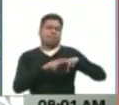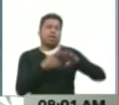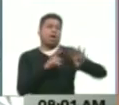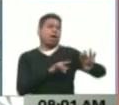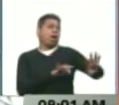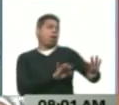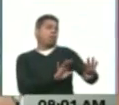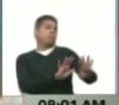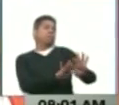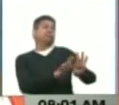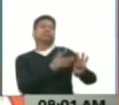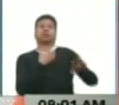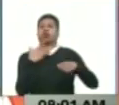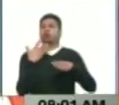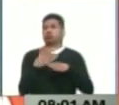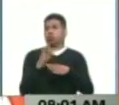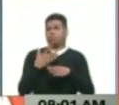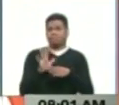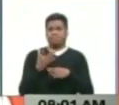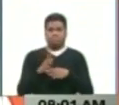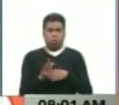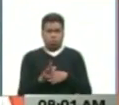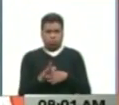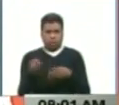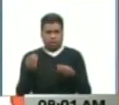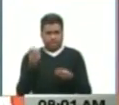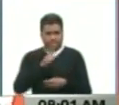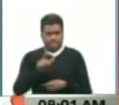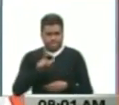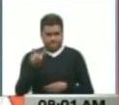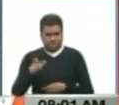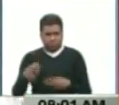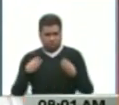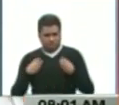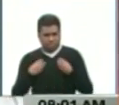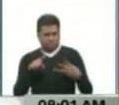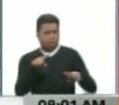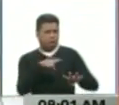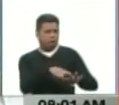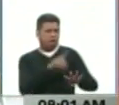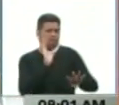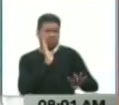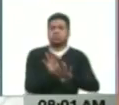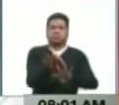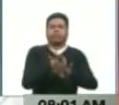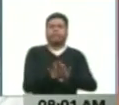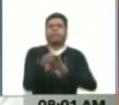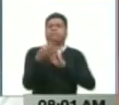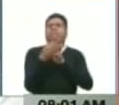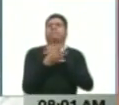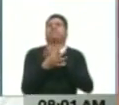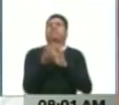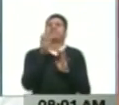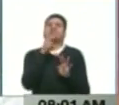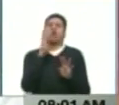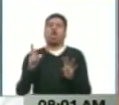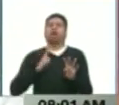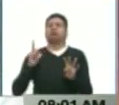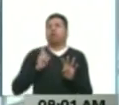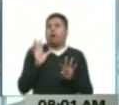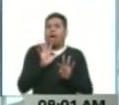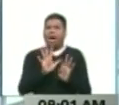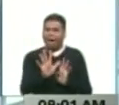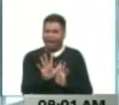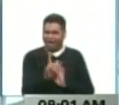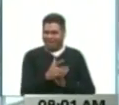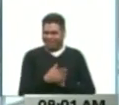para la vida. Entonces nosotros tenemos que empezar a crear una nueva sensibilidad, primero con la naturaleza, para poder entender que la